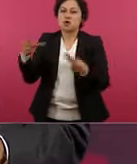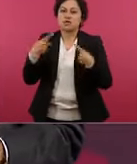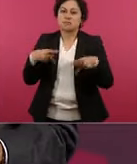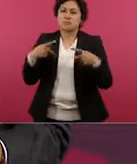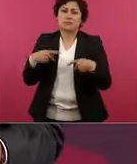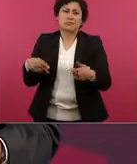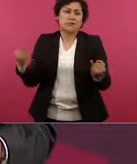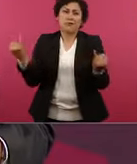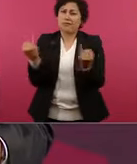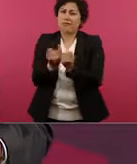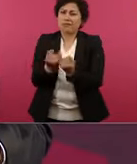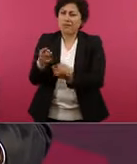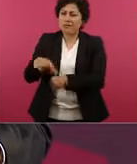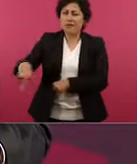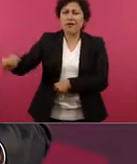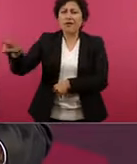es